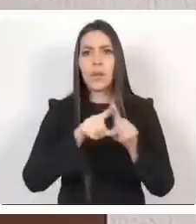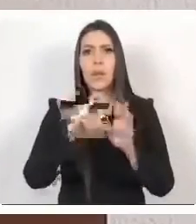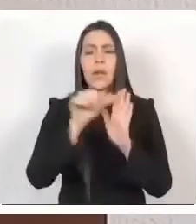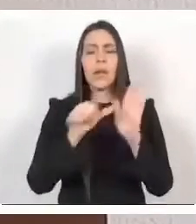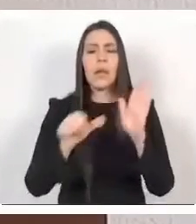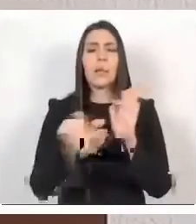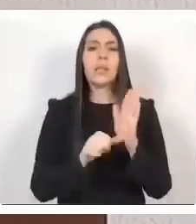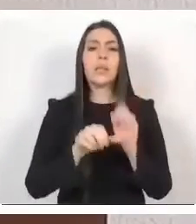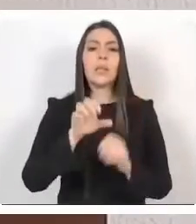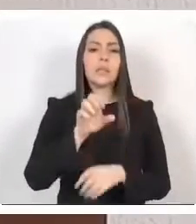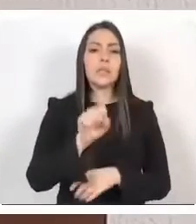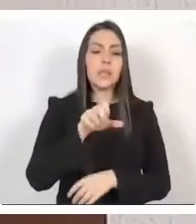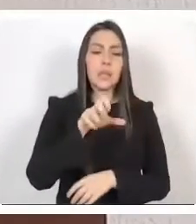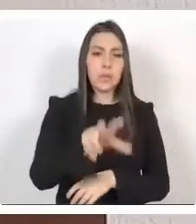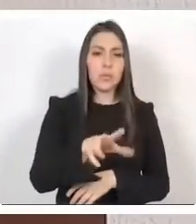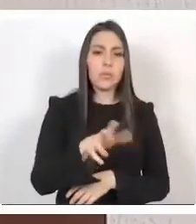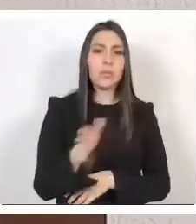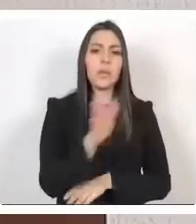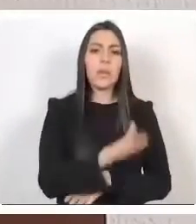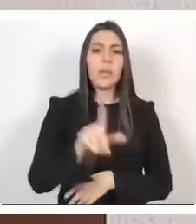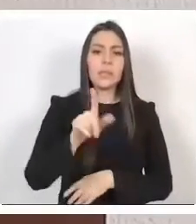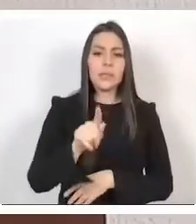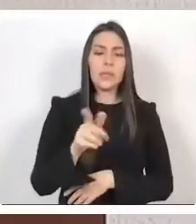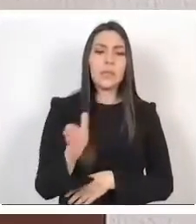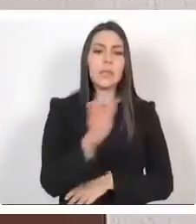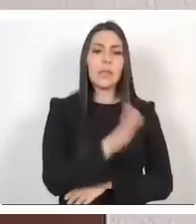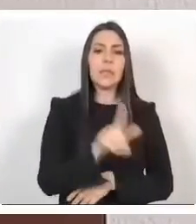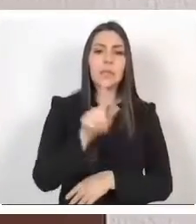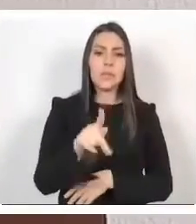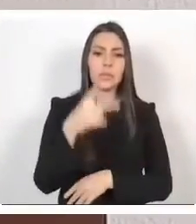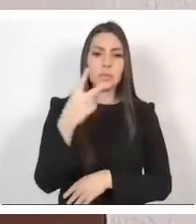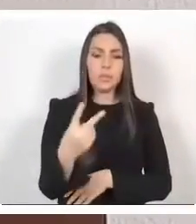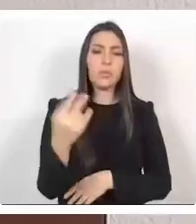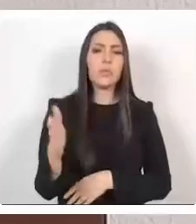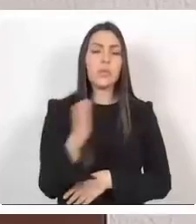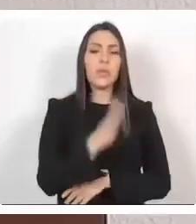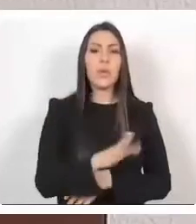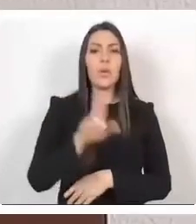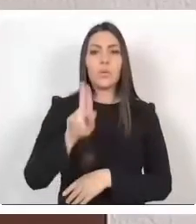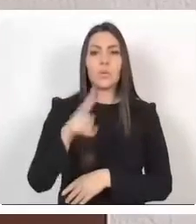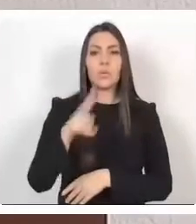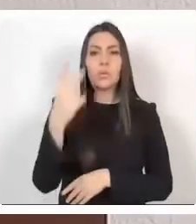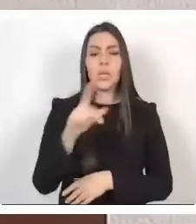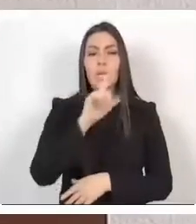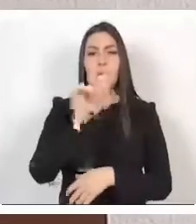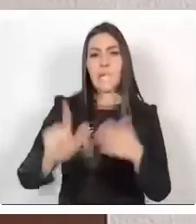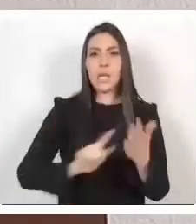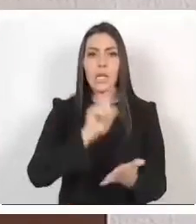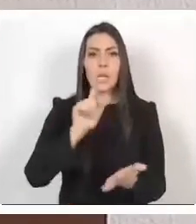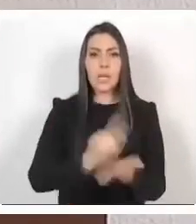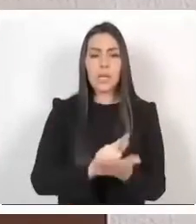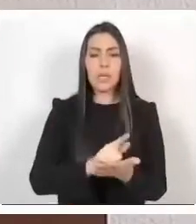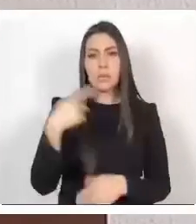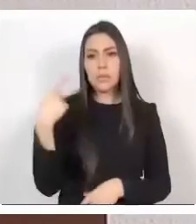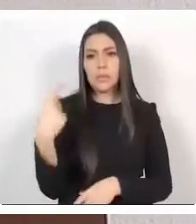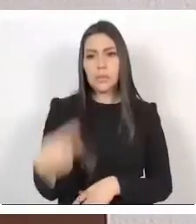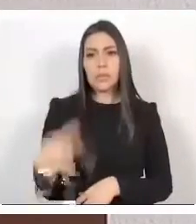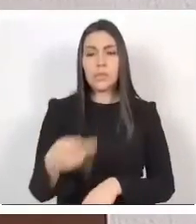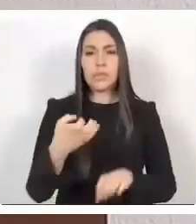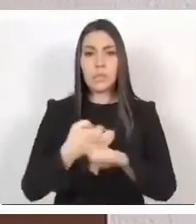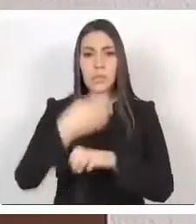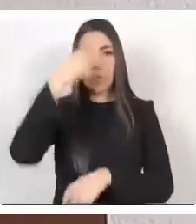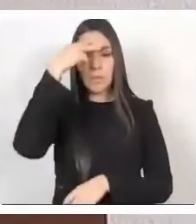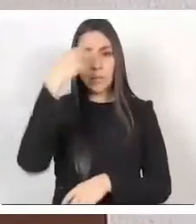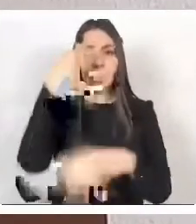artículos 68, 70, 72 y 82 de la Ley Orgánica del Poder Legislativo del Estado Libre y Soberano de